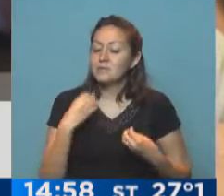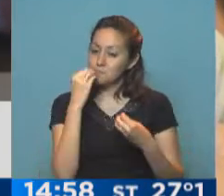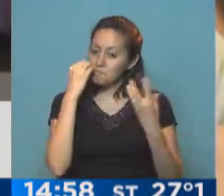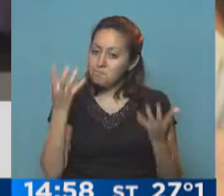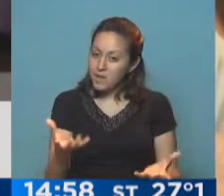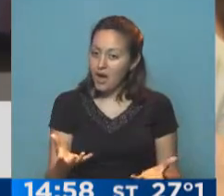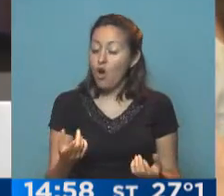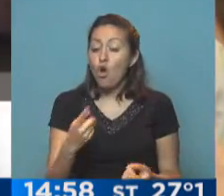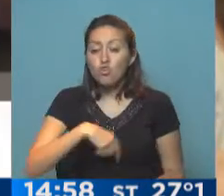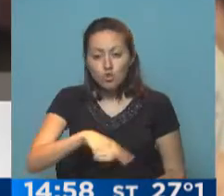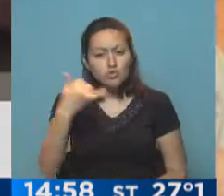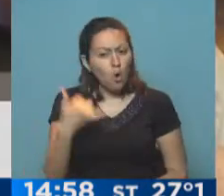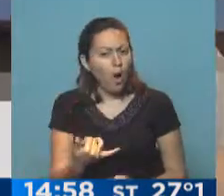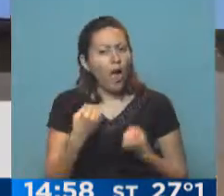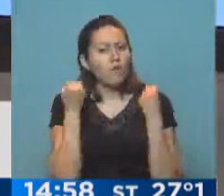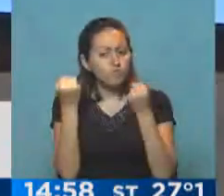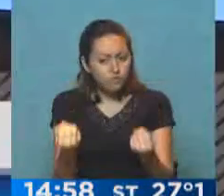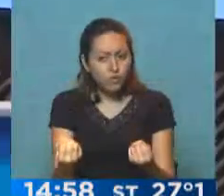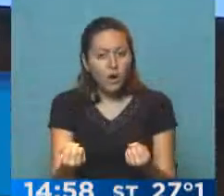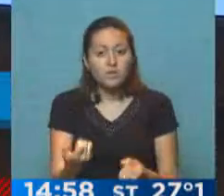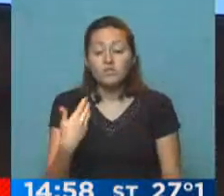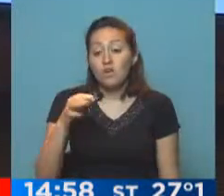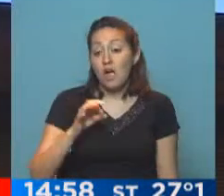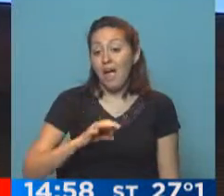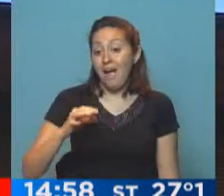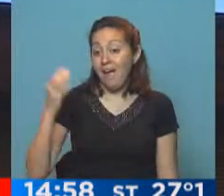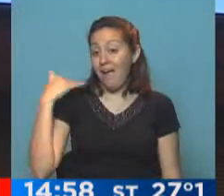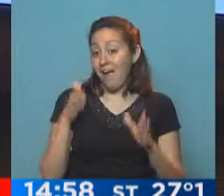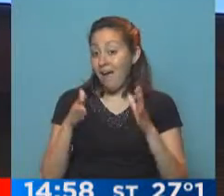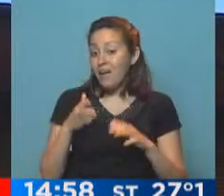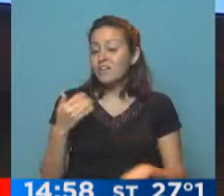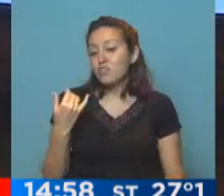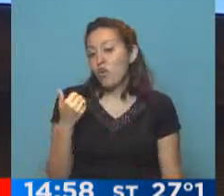que todo este gran esfuerzo que hemos hecho en los últimos años ha valido la pena.